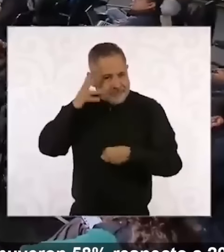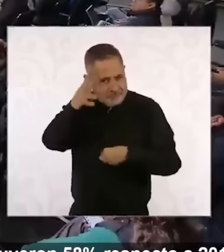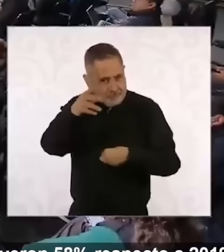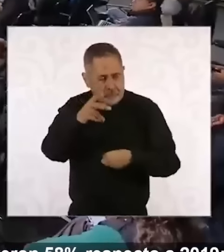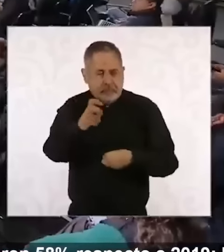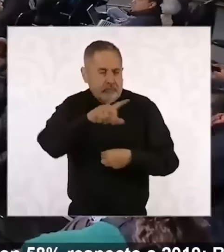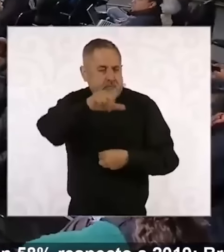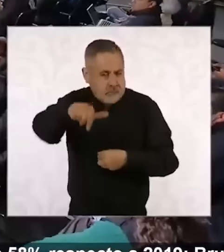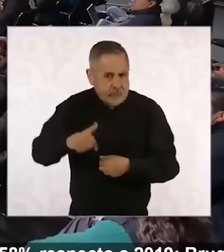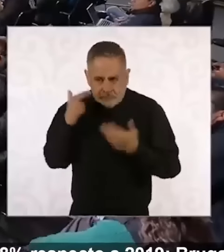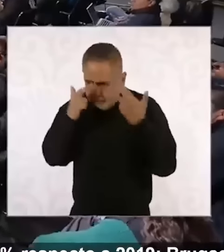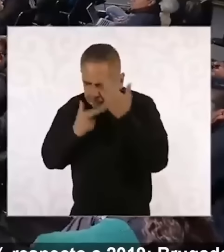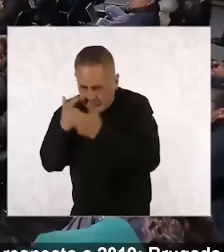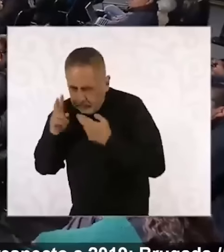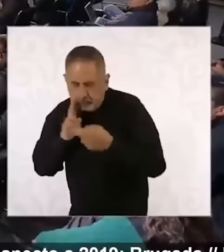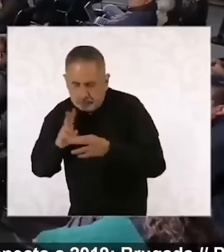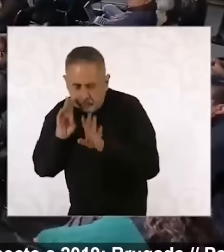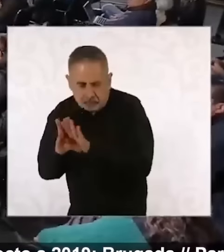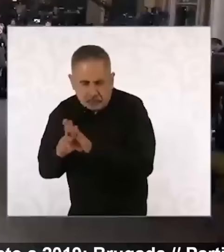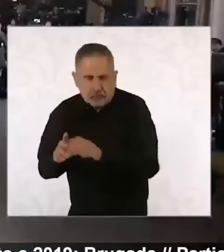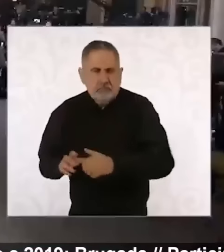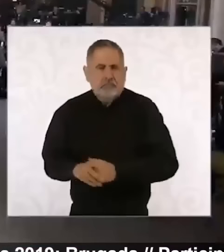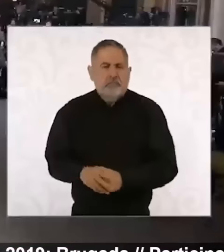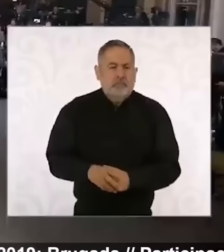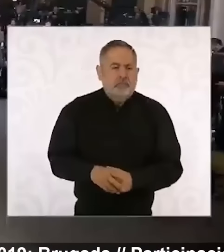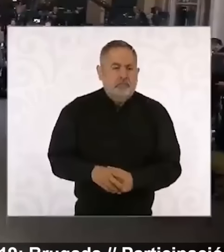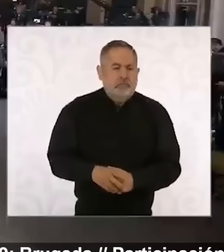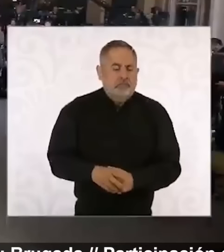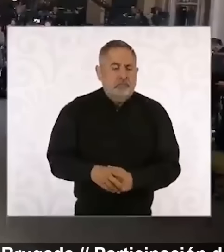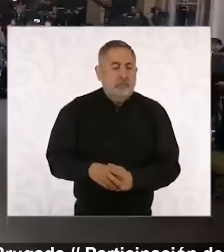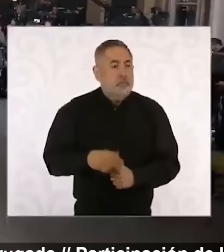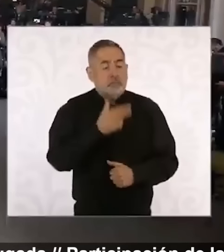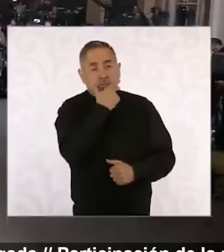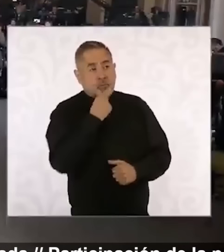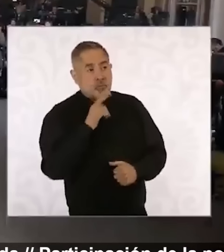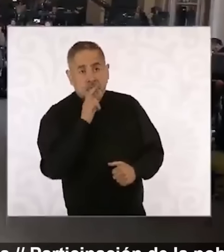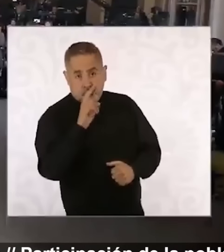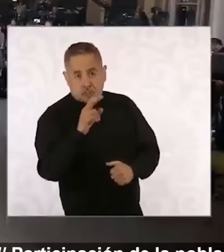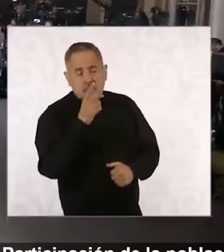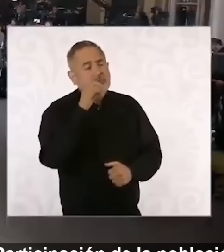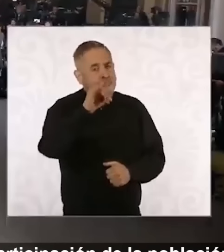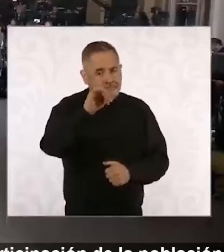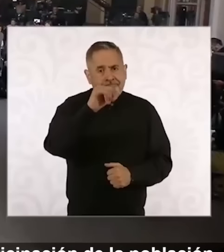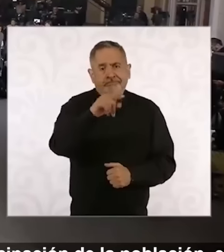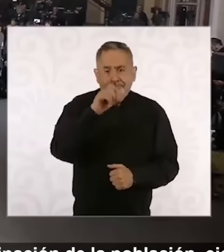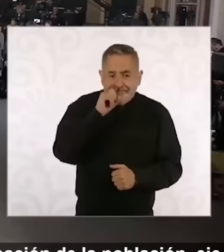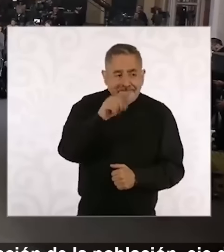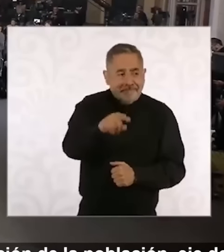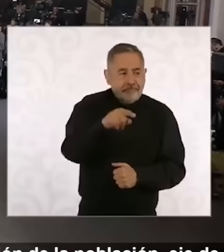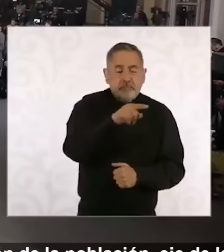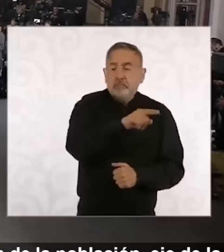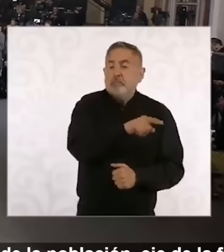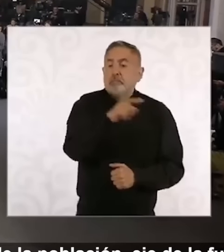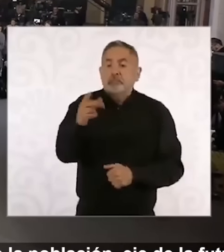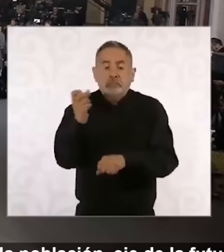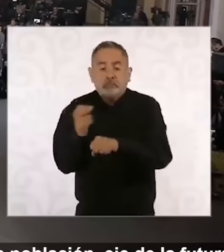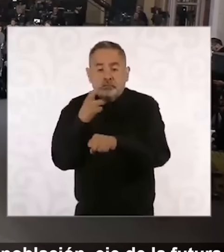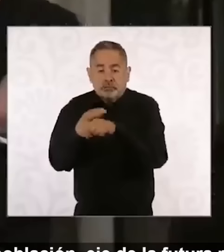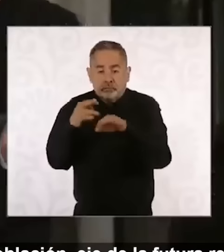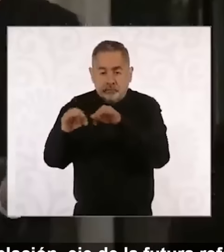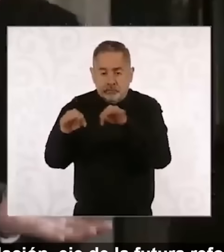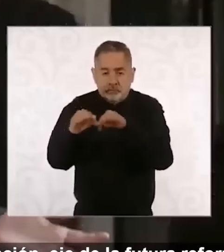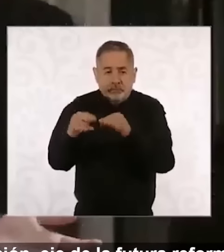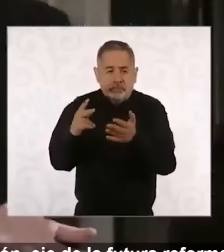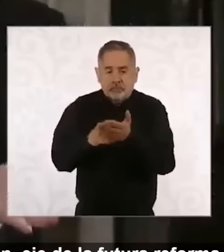reciente publicado con Azteca por una sencilla razón: denuncian una campaña de asedio y acoso con visitas del personal justamente de la Secretaría del Trabajo. Bueno,